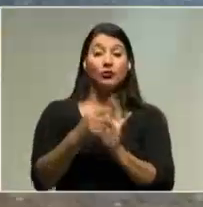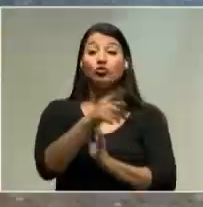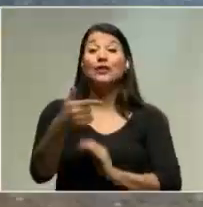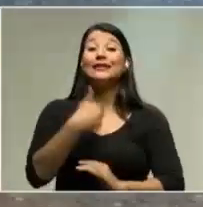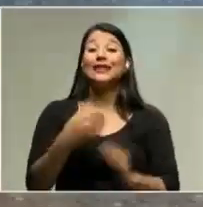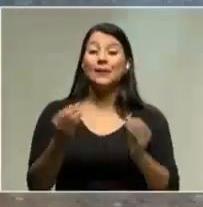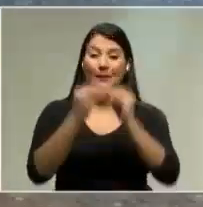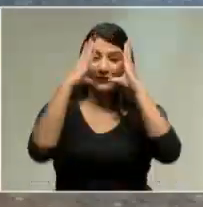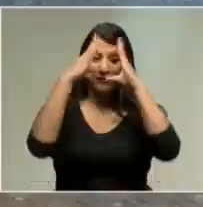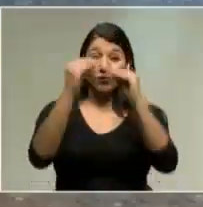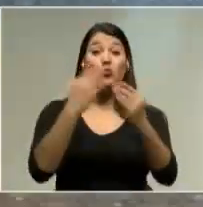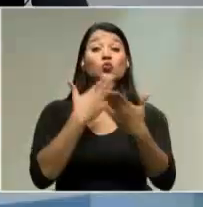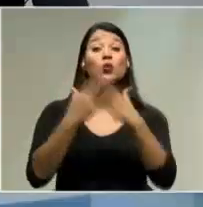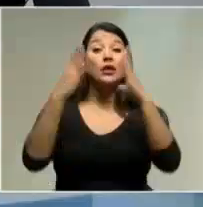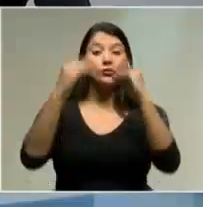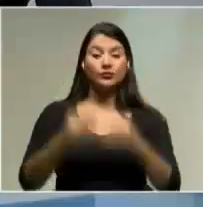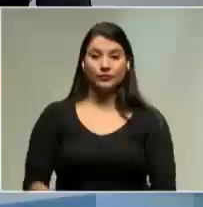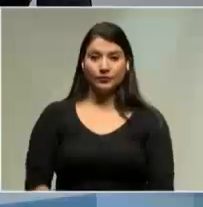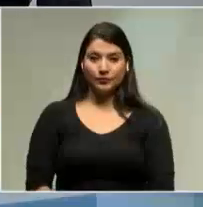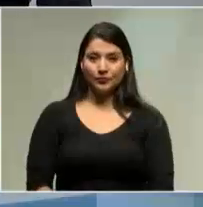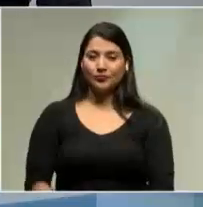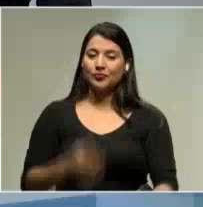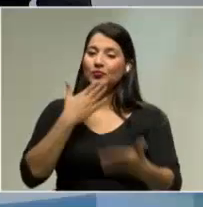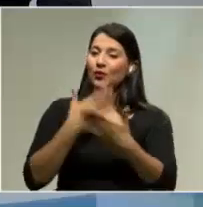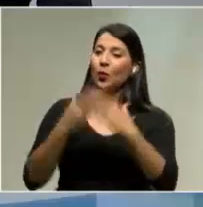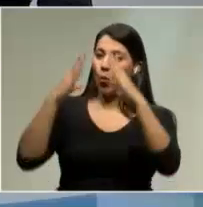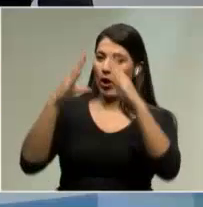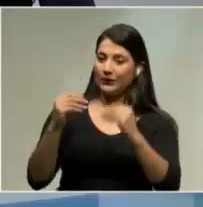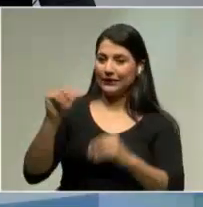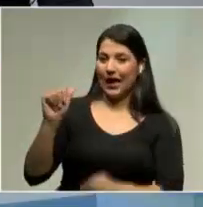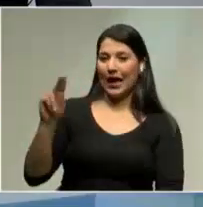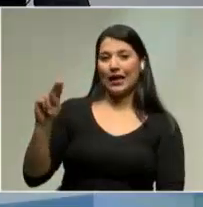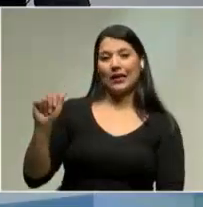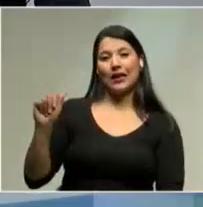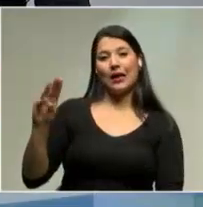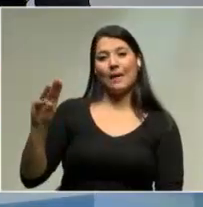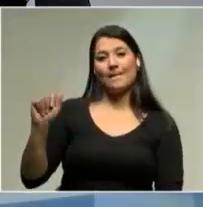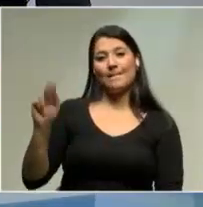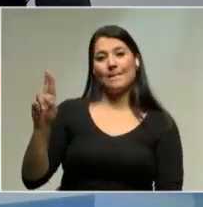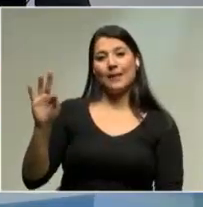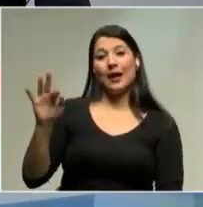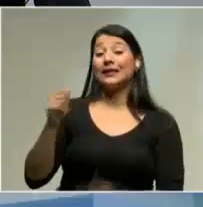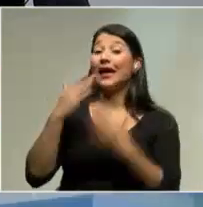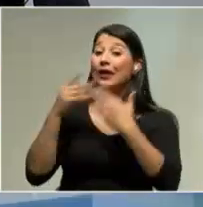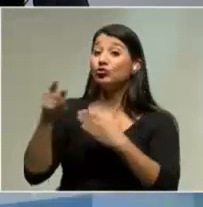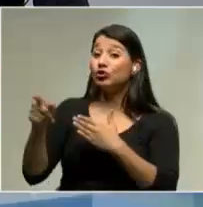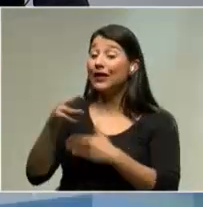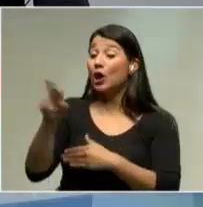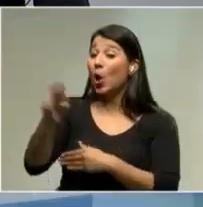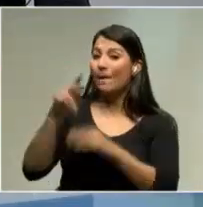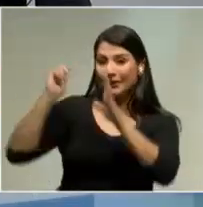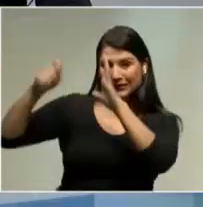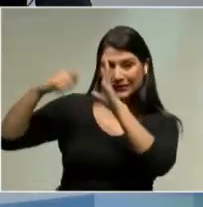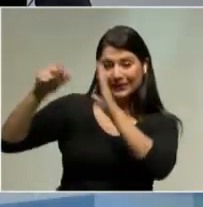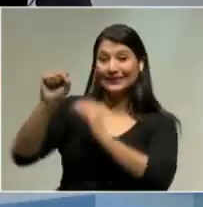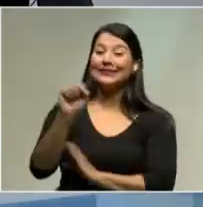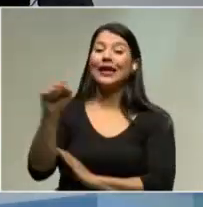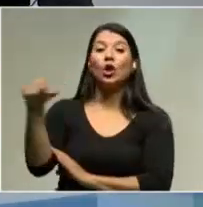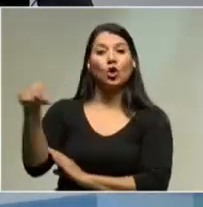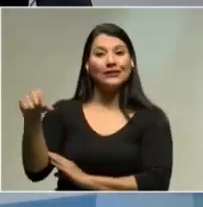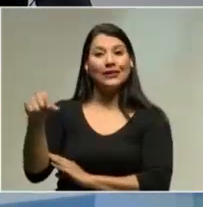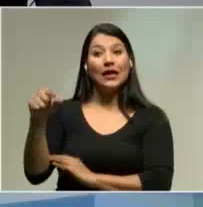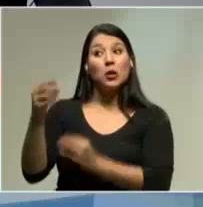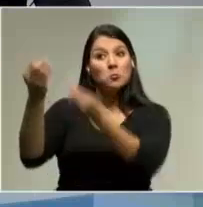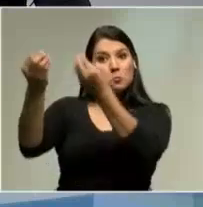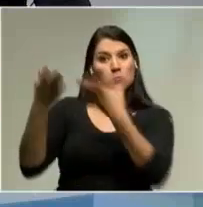tienen más noticias. Buenas noches. Buenas noches, Ana Marta. Gracias a usted y a nuestro compañero camarógrafo Sergio Quesada, quienes nos